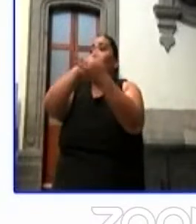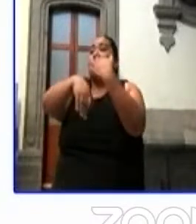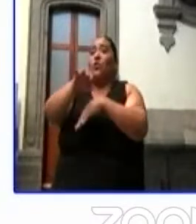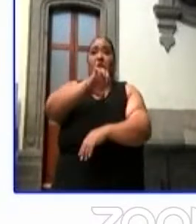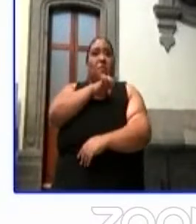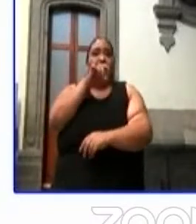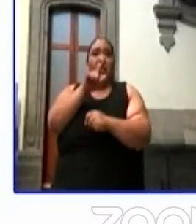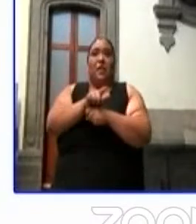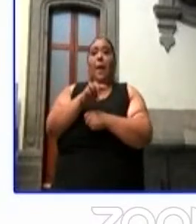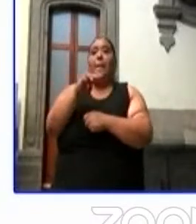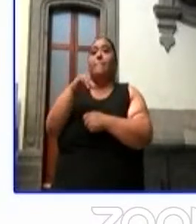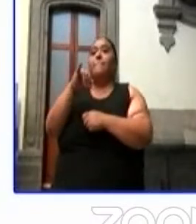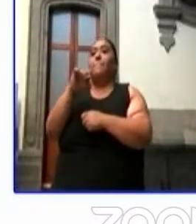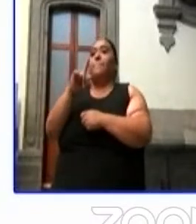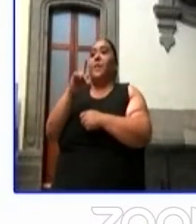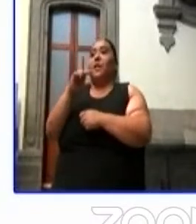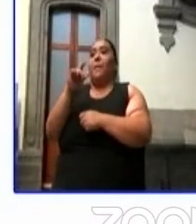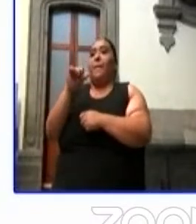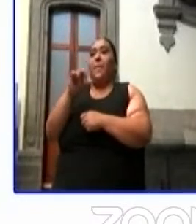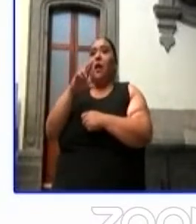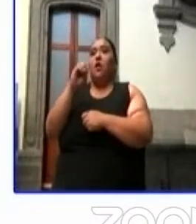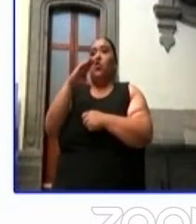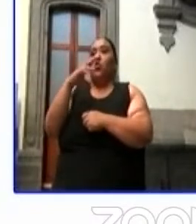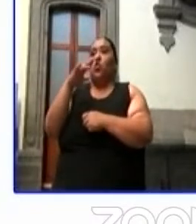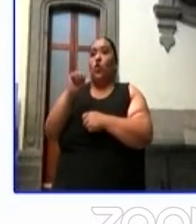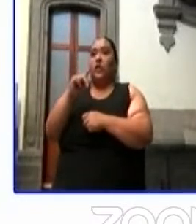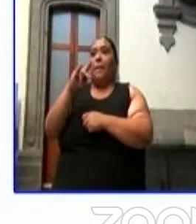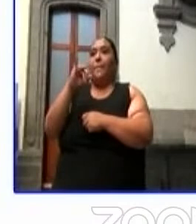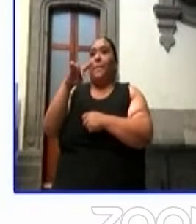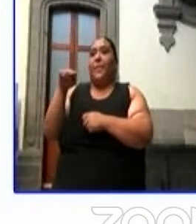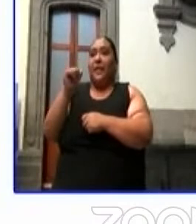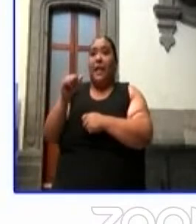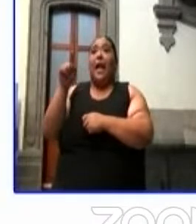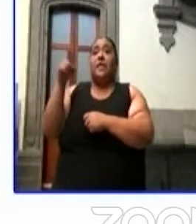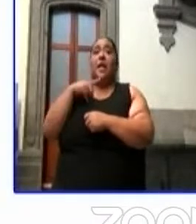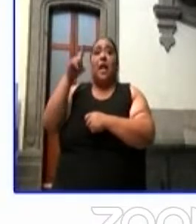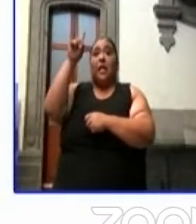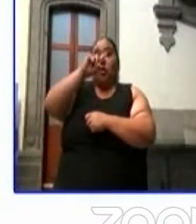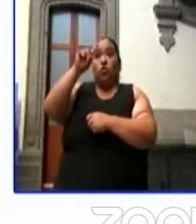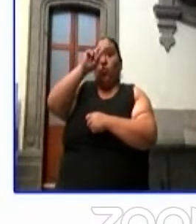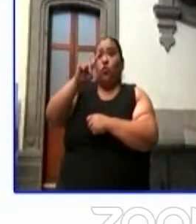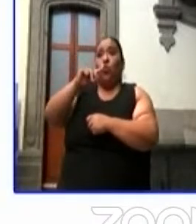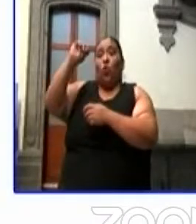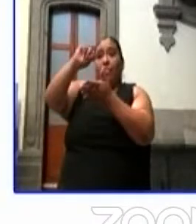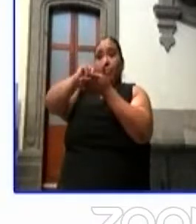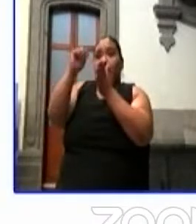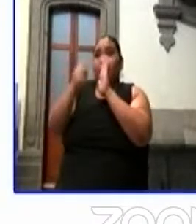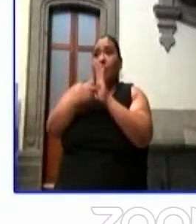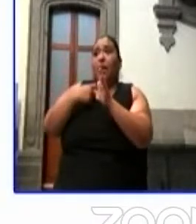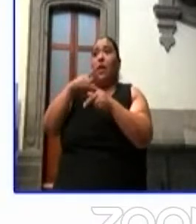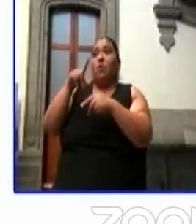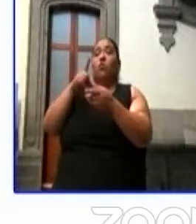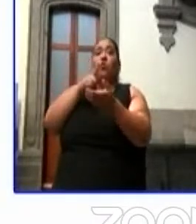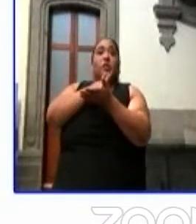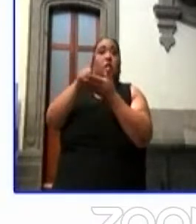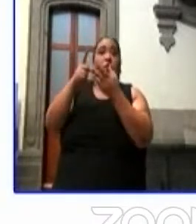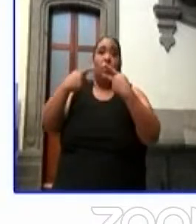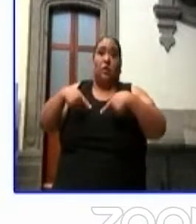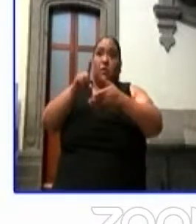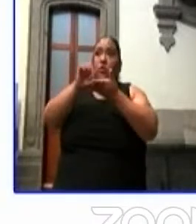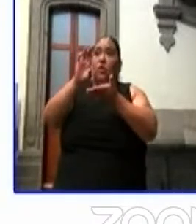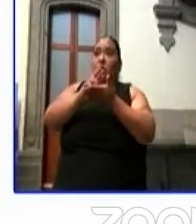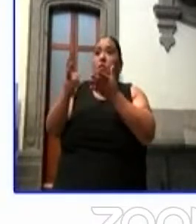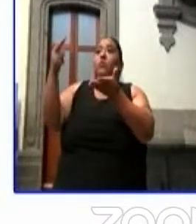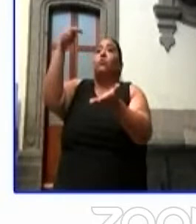Mirta Rocha Piña, que es nuestra asesora técnica de la Coalición México por los Derechos de las Personas con Discapacidad. Si te quieres poner de pie,